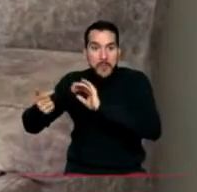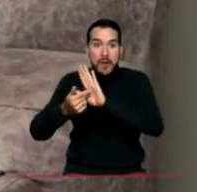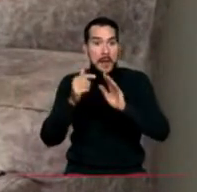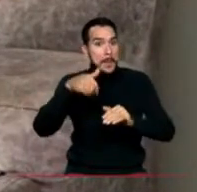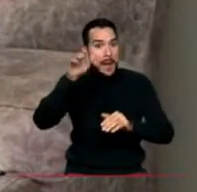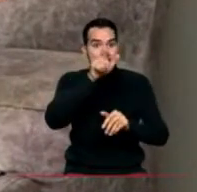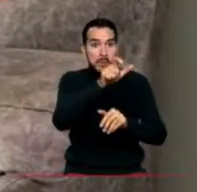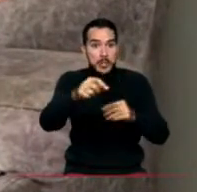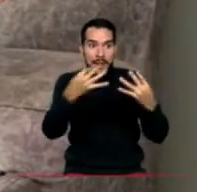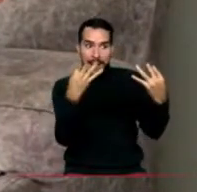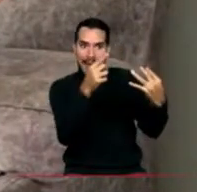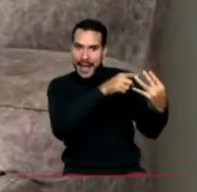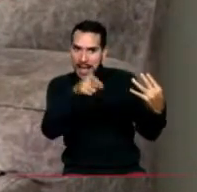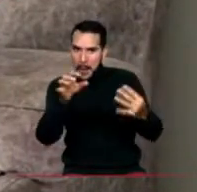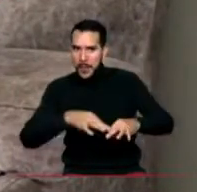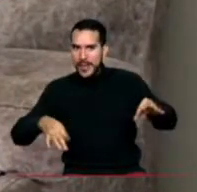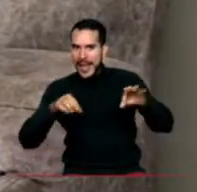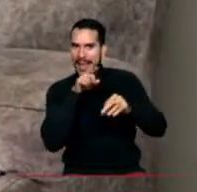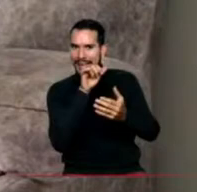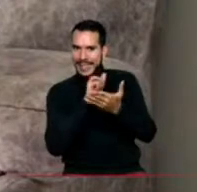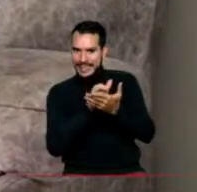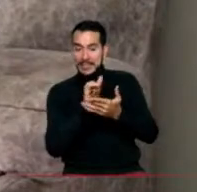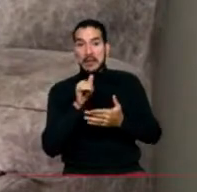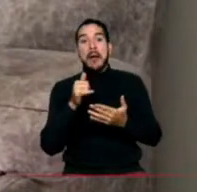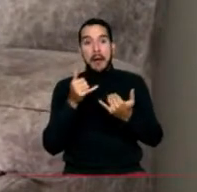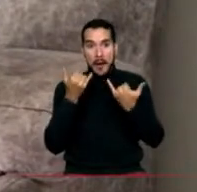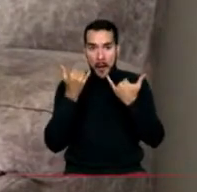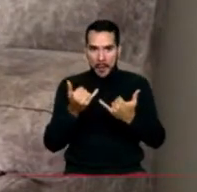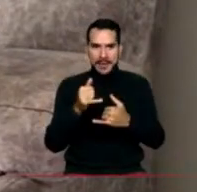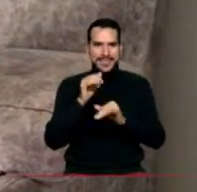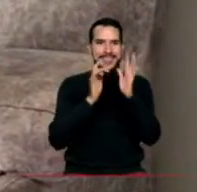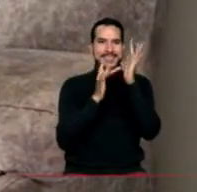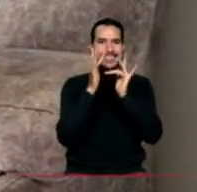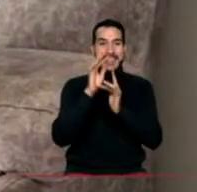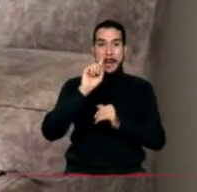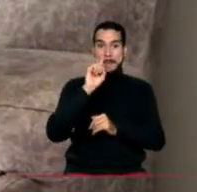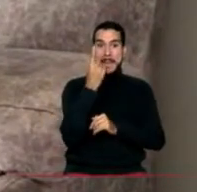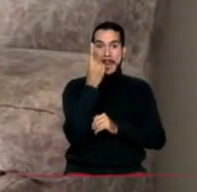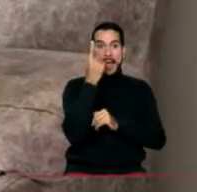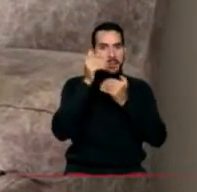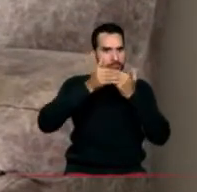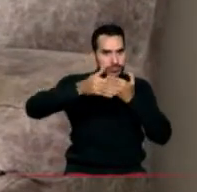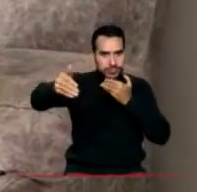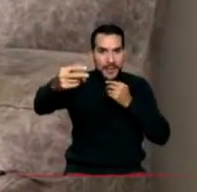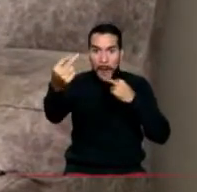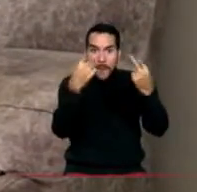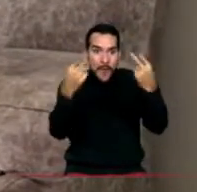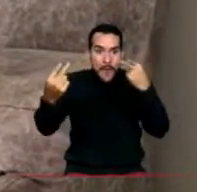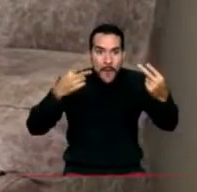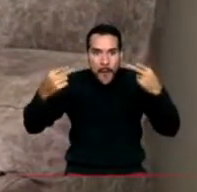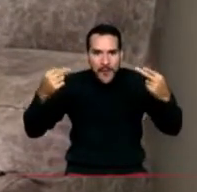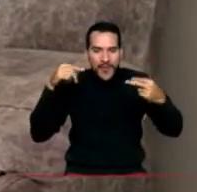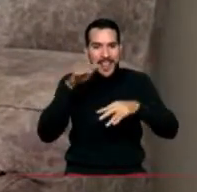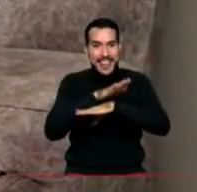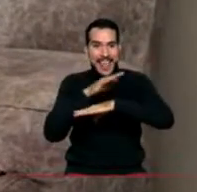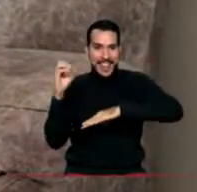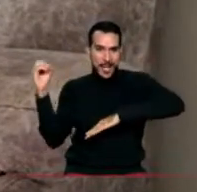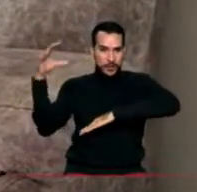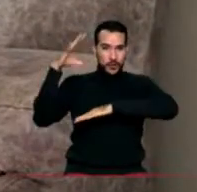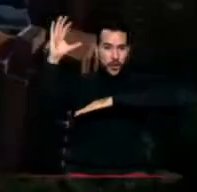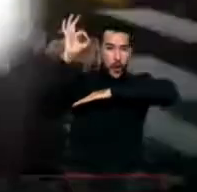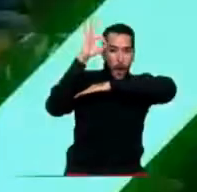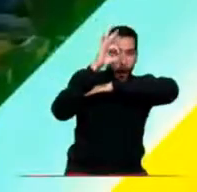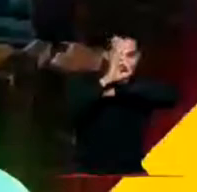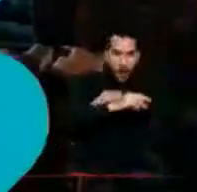nosotros. Así que la invitación es cordial para que desde el 1 de abril no se pierdan Las Tardes del Sol, el magazine de la buena